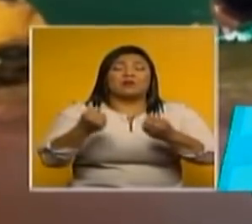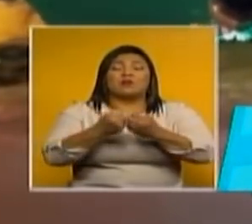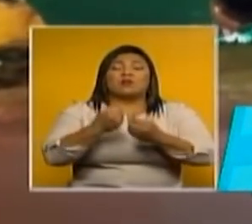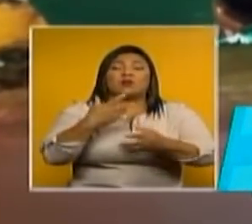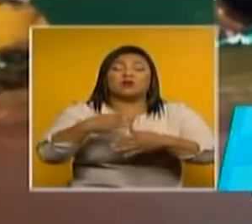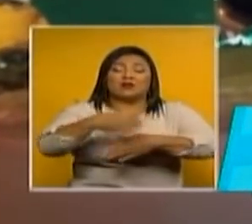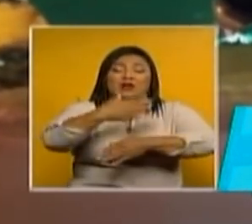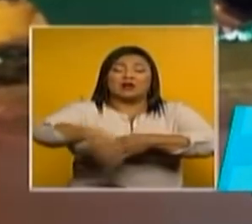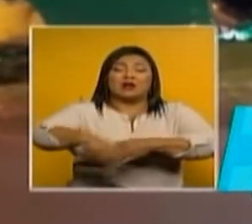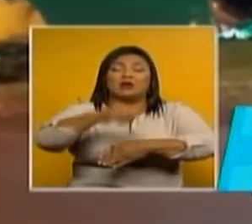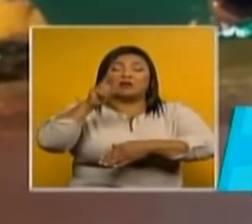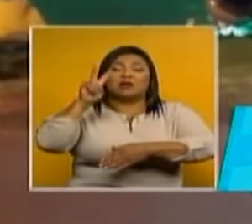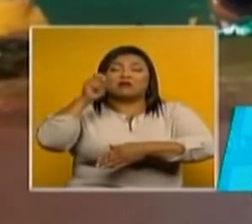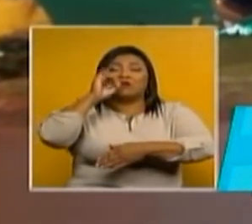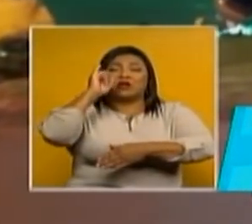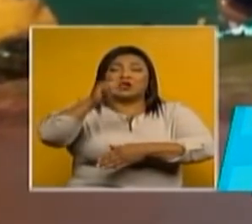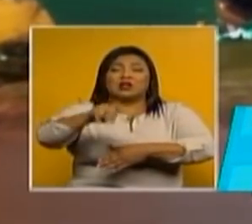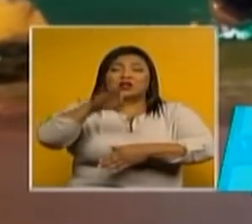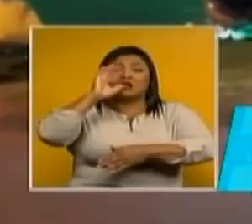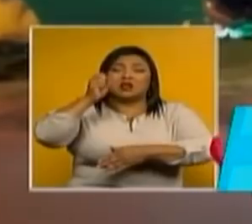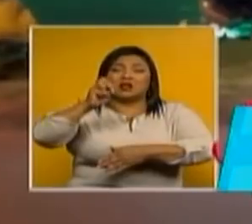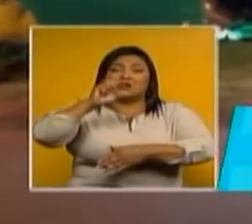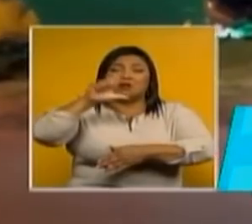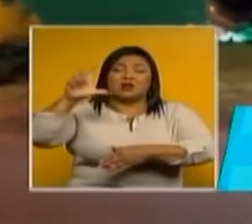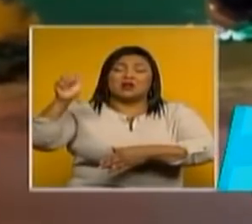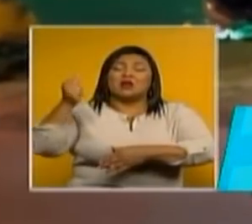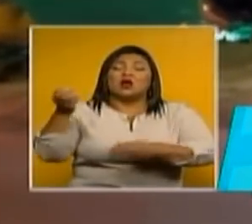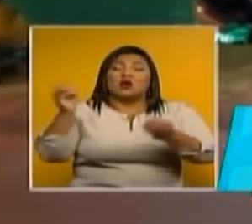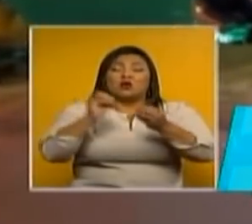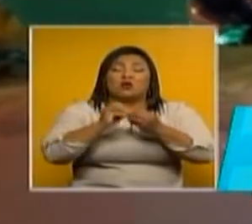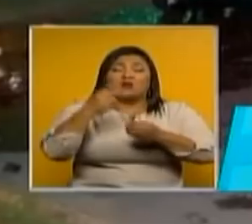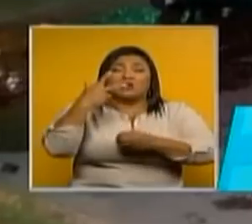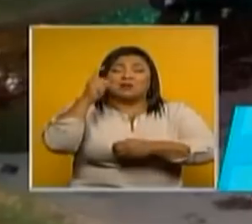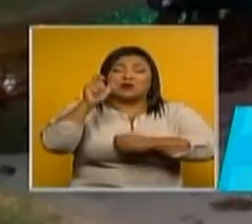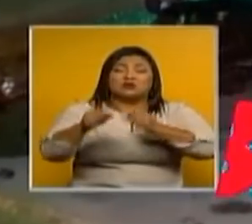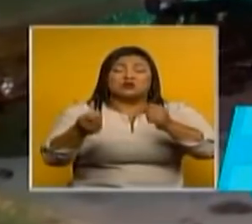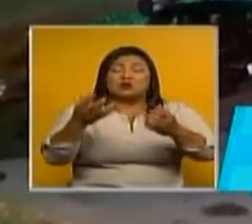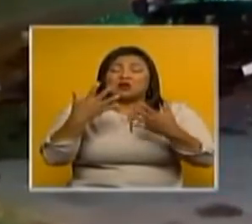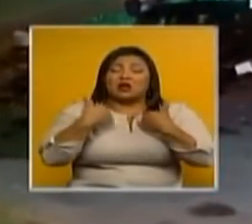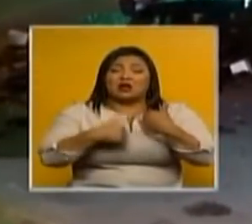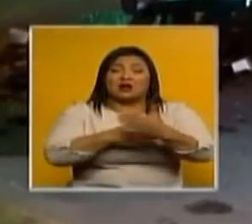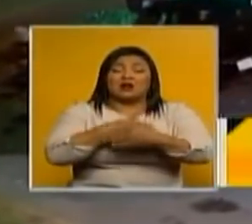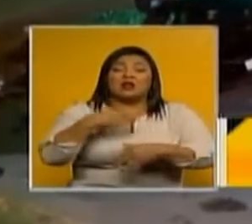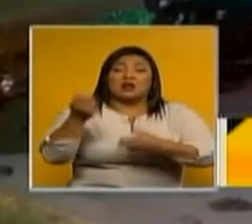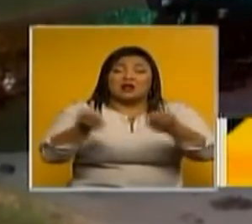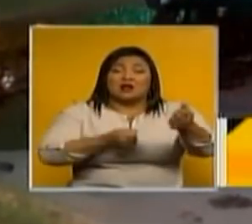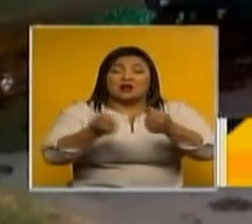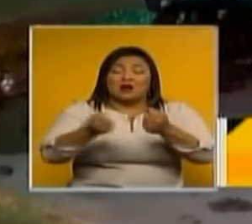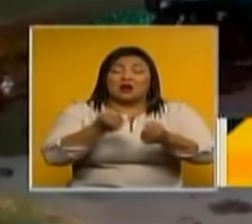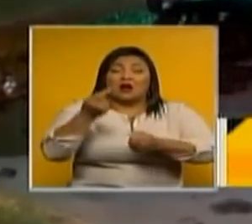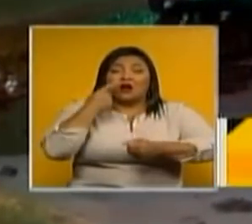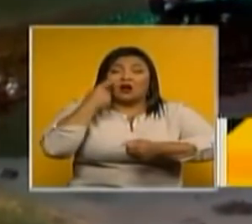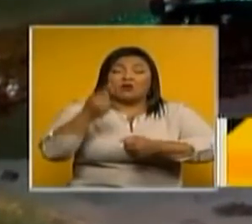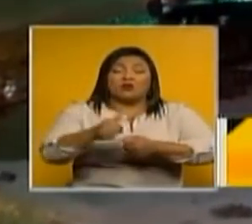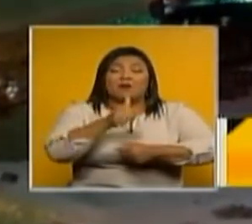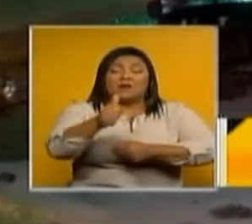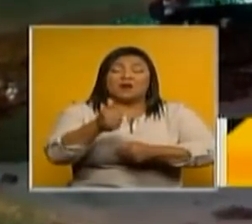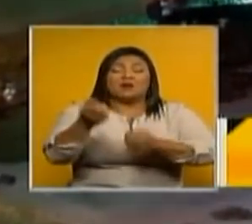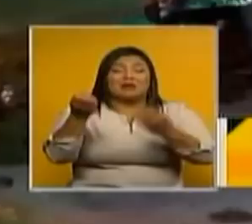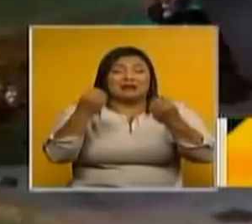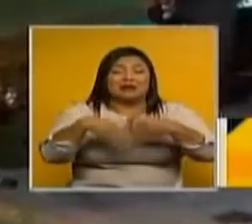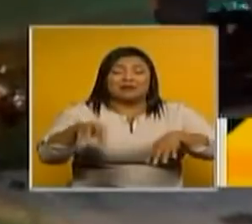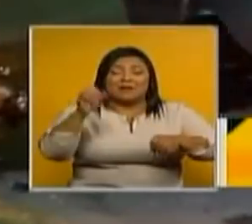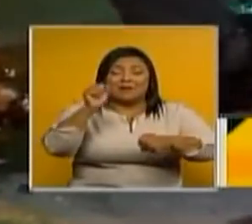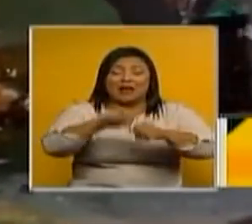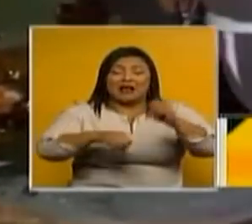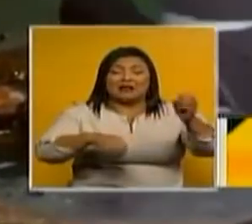ocurrido en la avenida Ventimilla y Alejandro Mera deja como saldo al menos 3 heridos, ocupantes de este vehículo Chevrolet Opta, mismo que terminó estrellándose